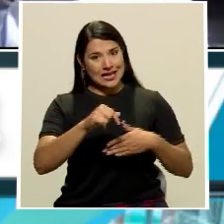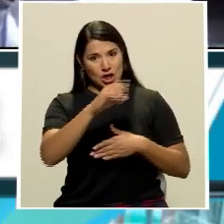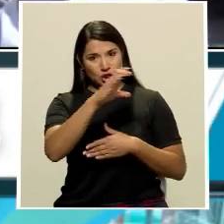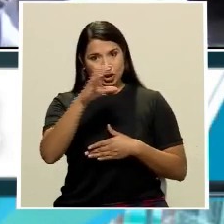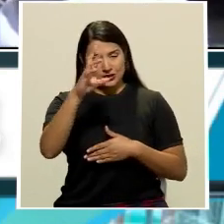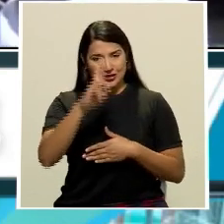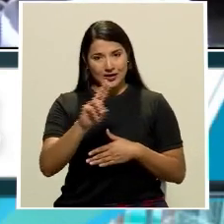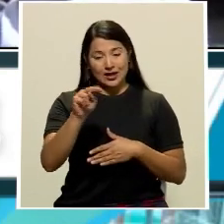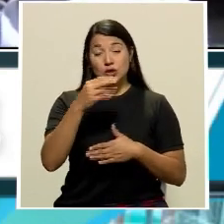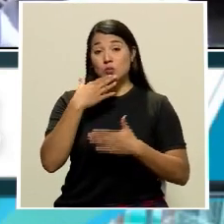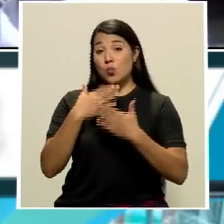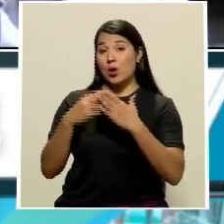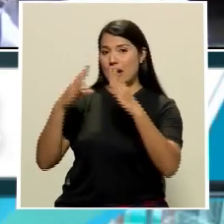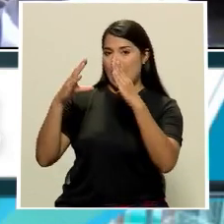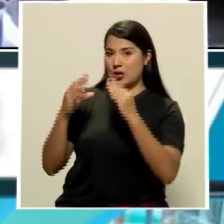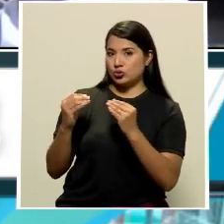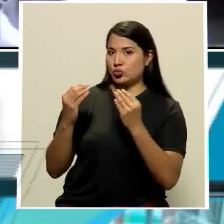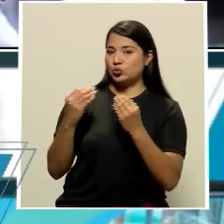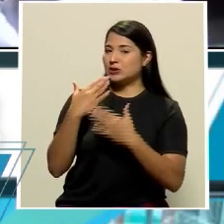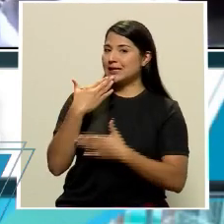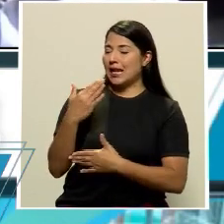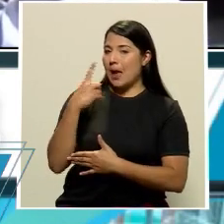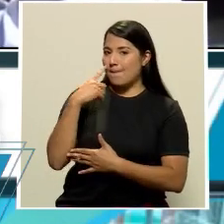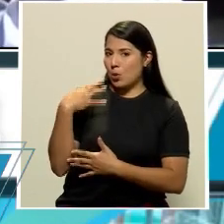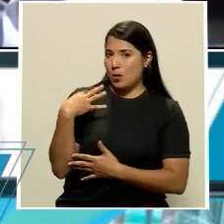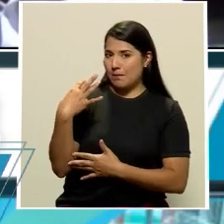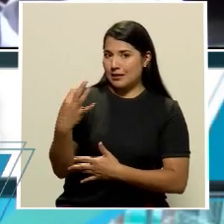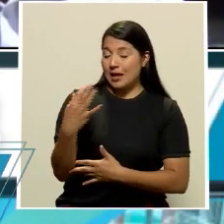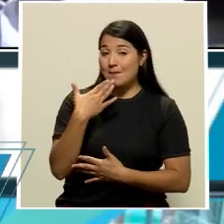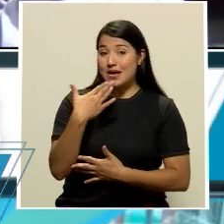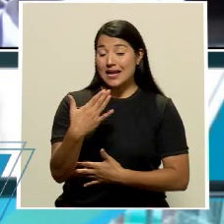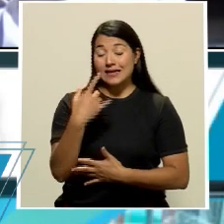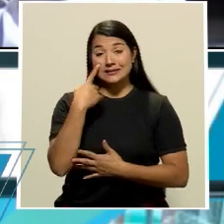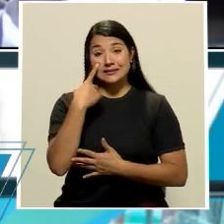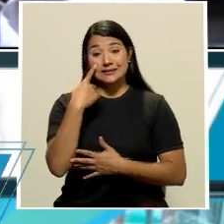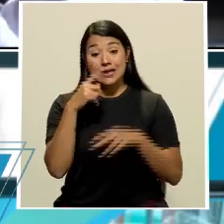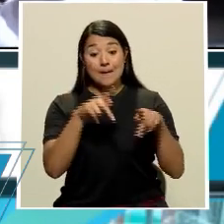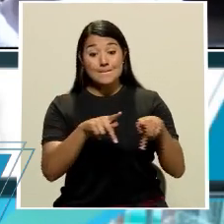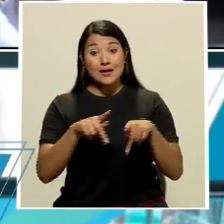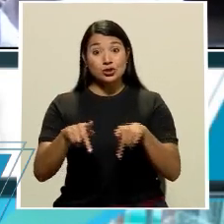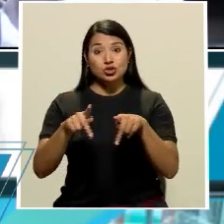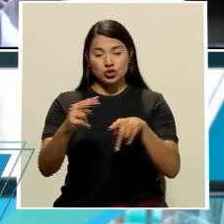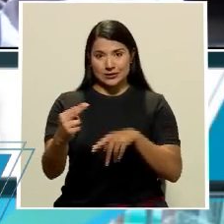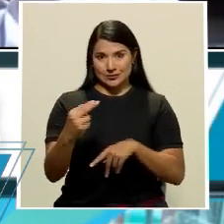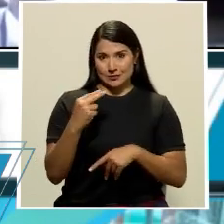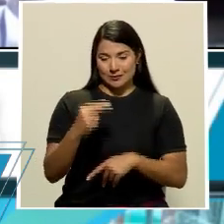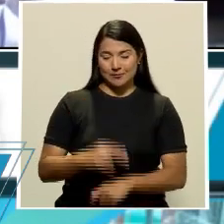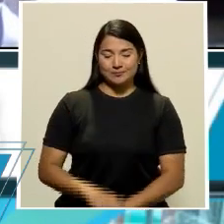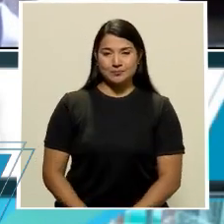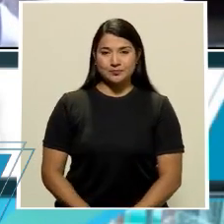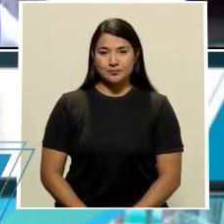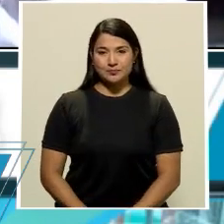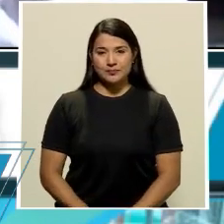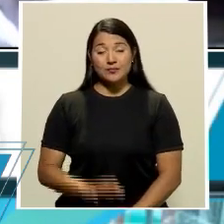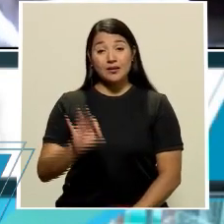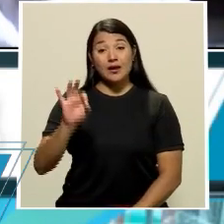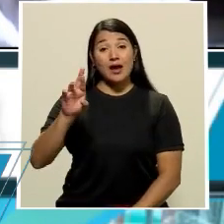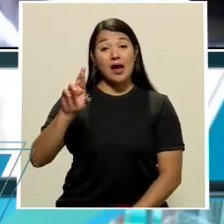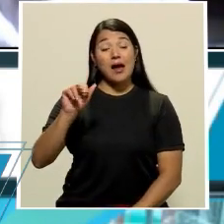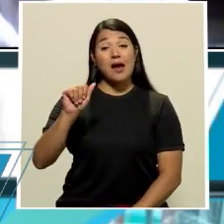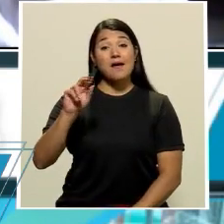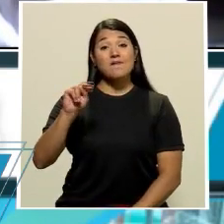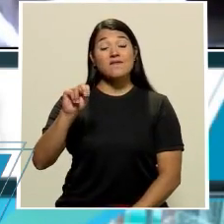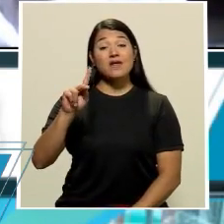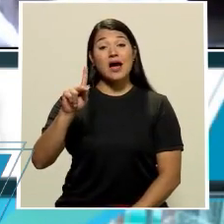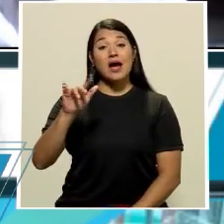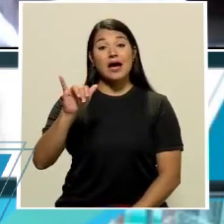noches, Ernesto, y muchas gracias por su invitación y gracias a las personas que nos siguen por este medio. Don Franklin,